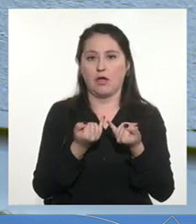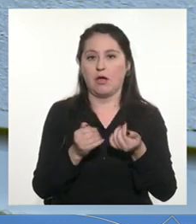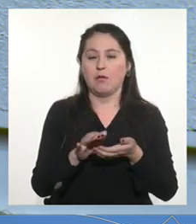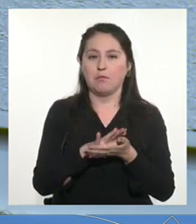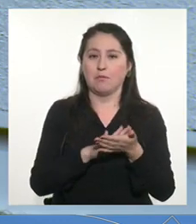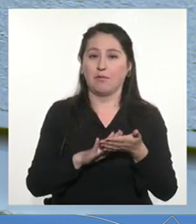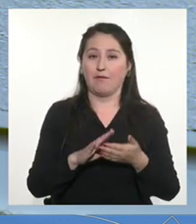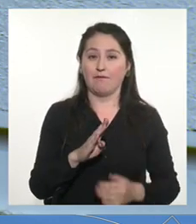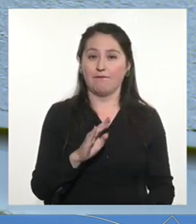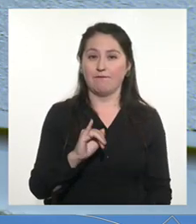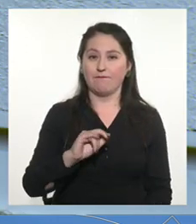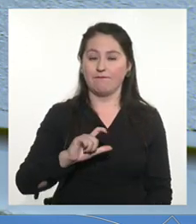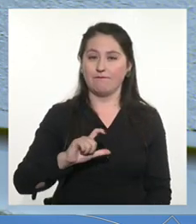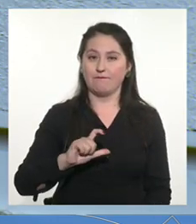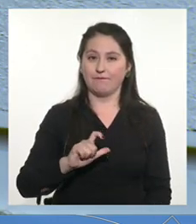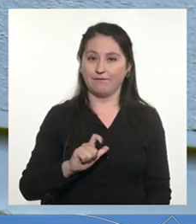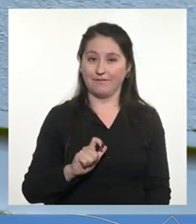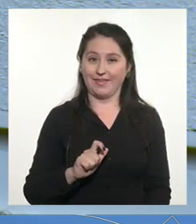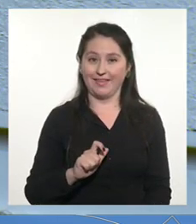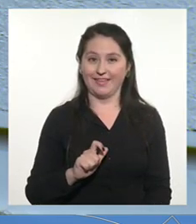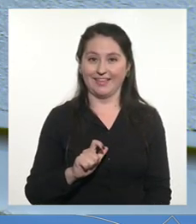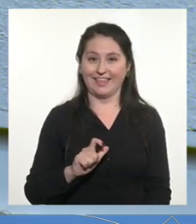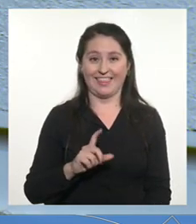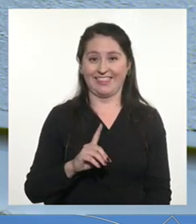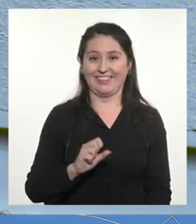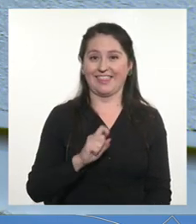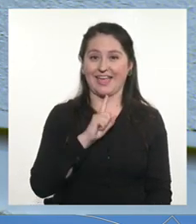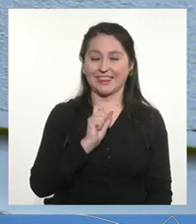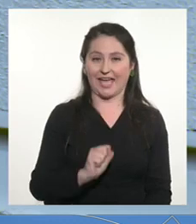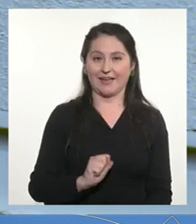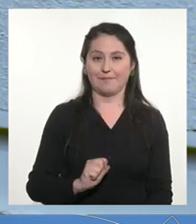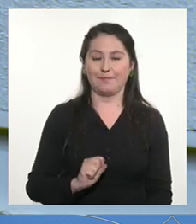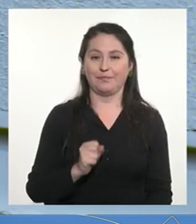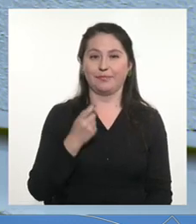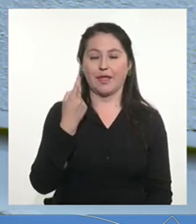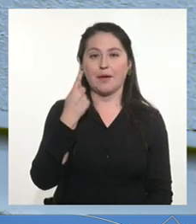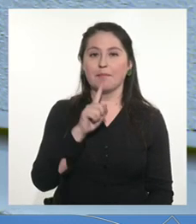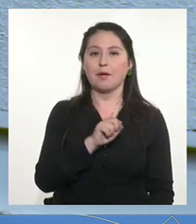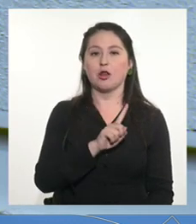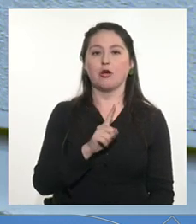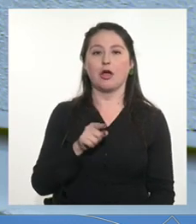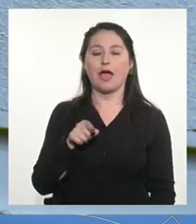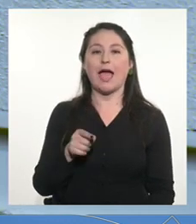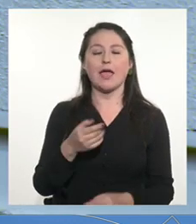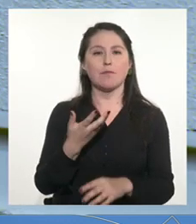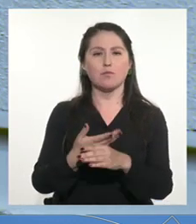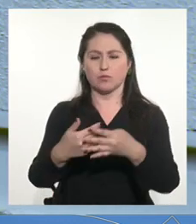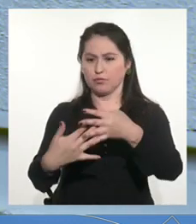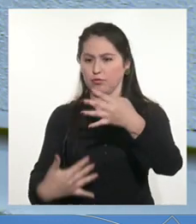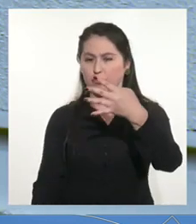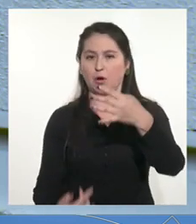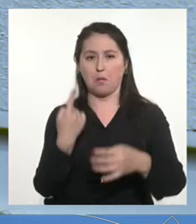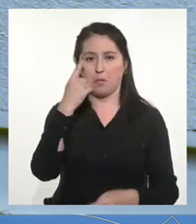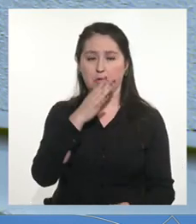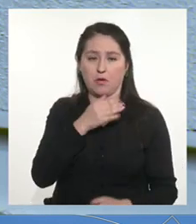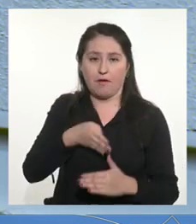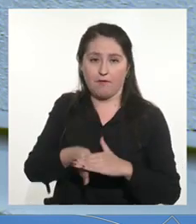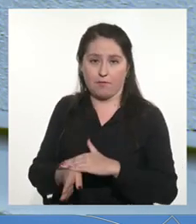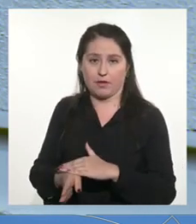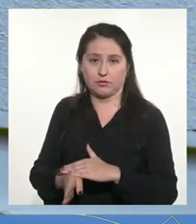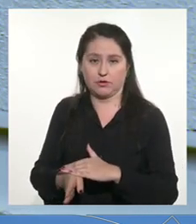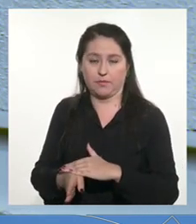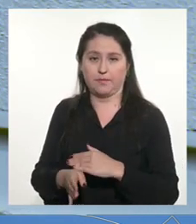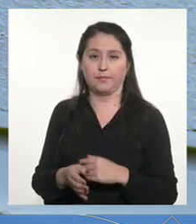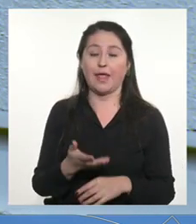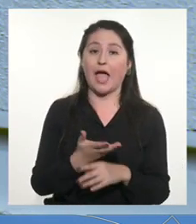tenemos muchísima información pero no accedemos a ella hay un científico que habla y lo dice